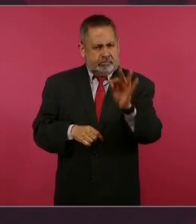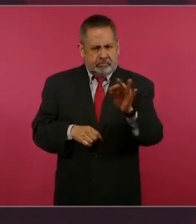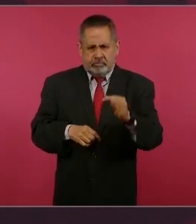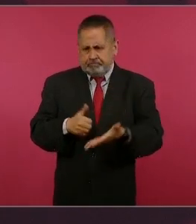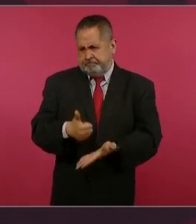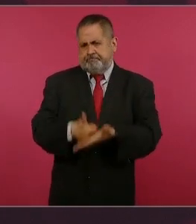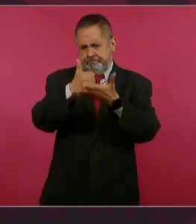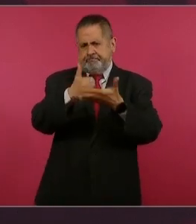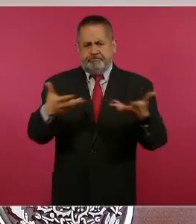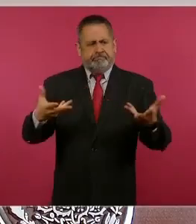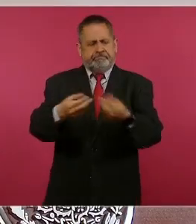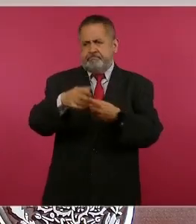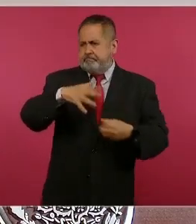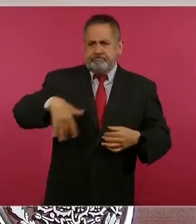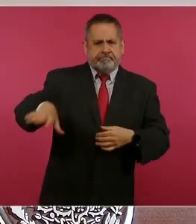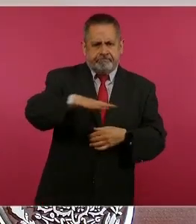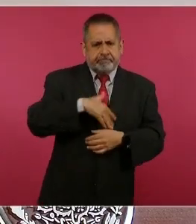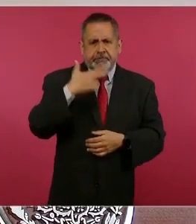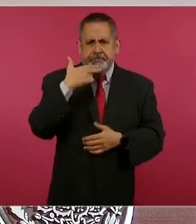contribuyen.